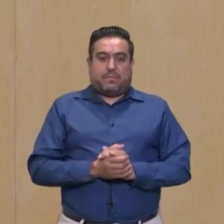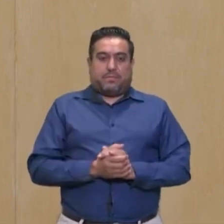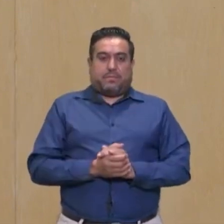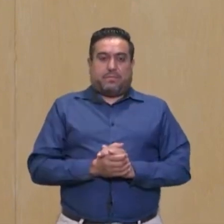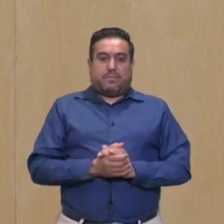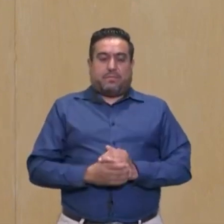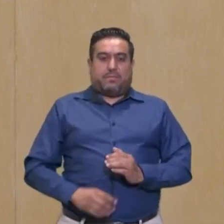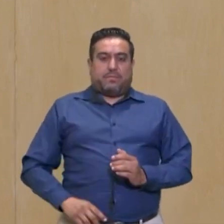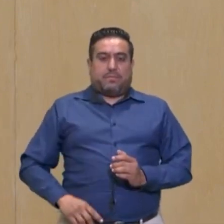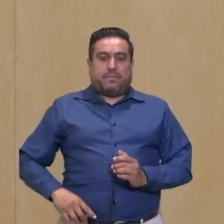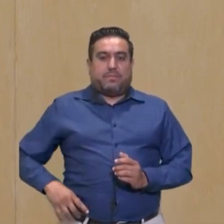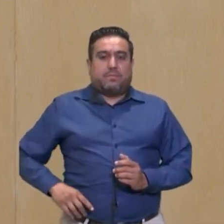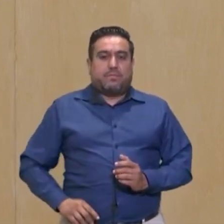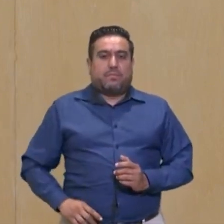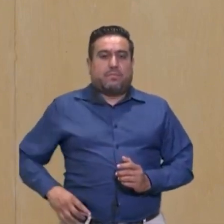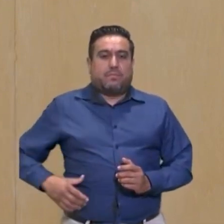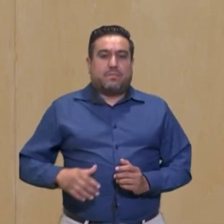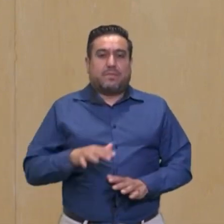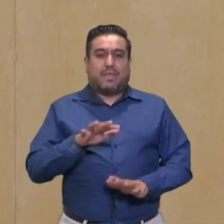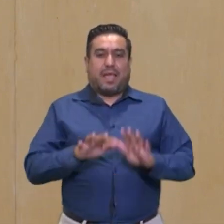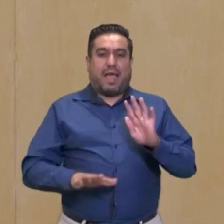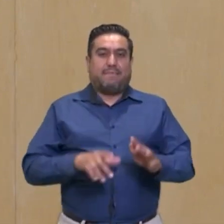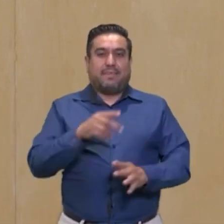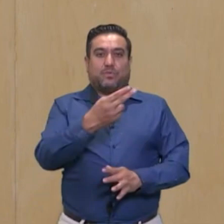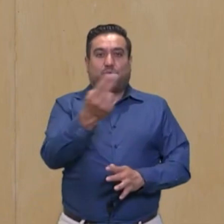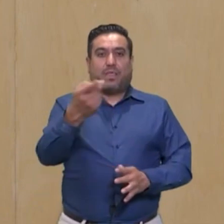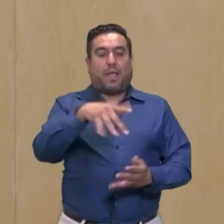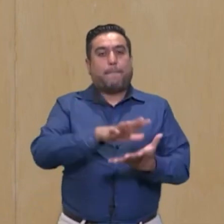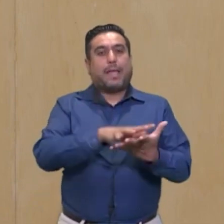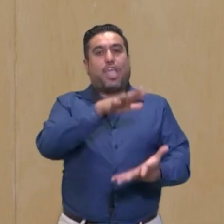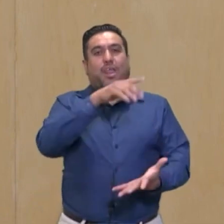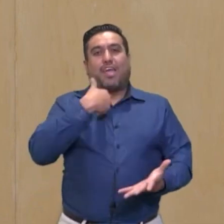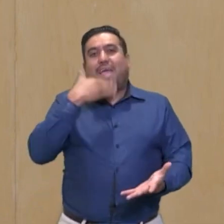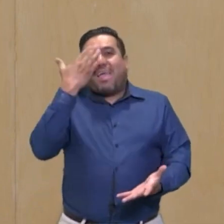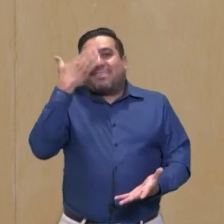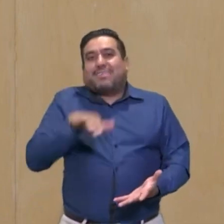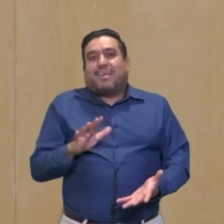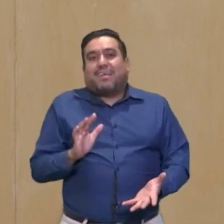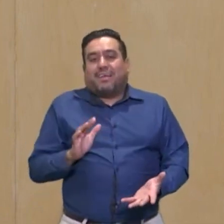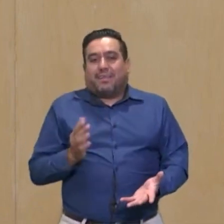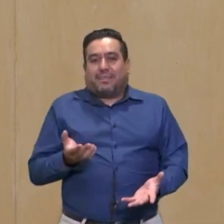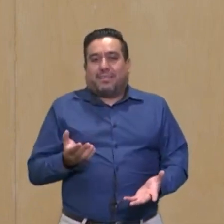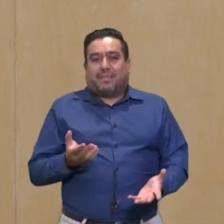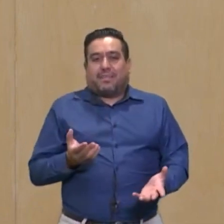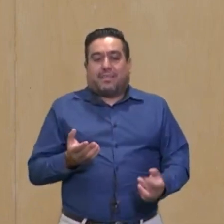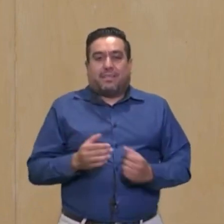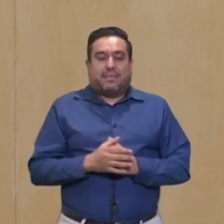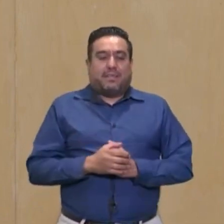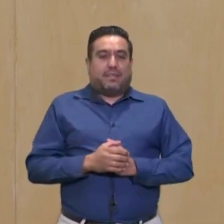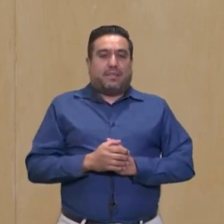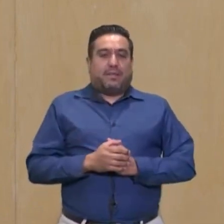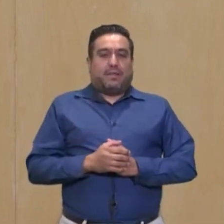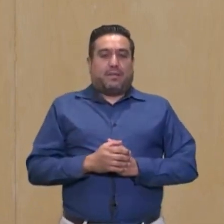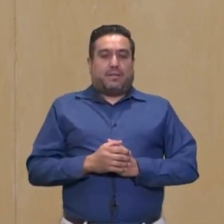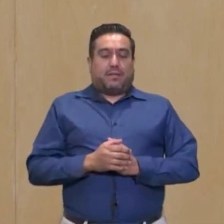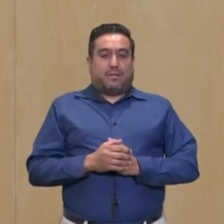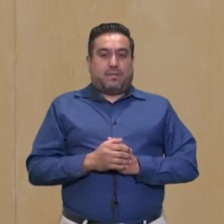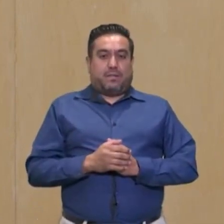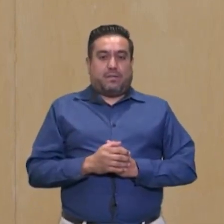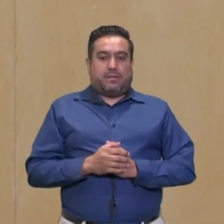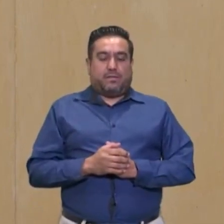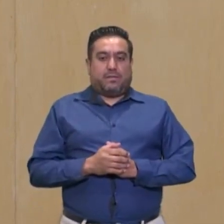es que luego las mayorías son muy predecibles entonces sabíamos perfectamente que esto iba a suceder